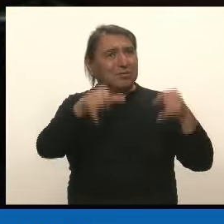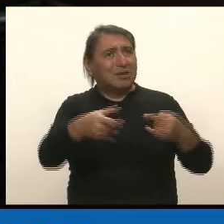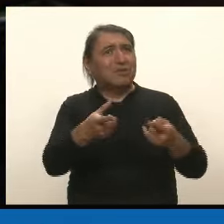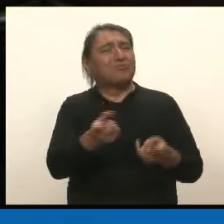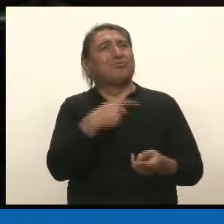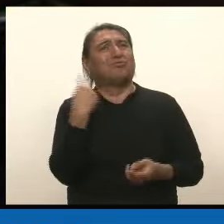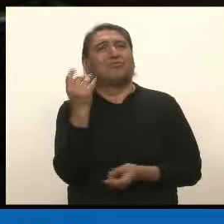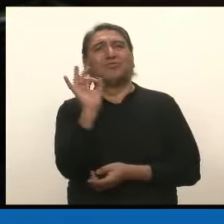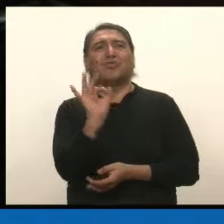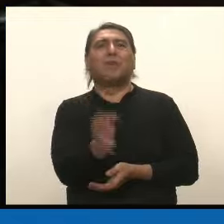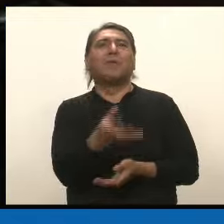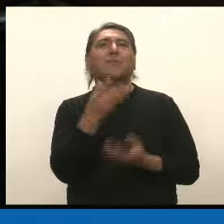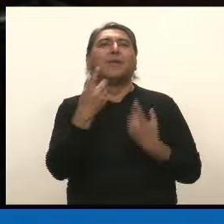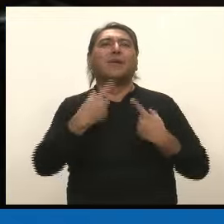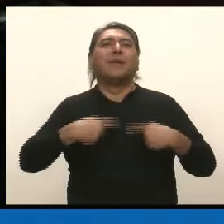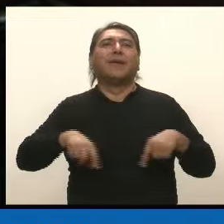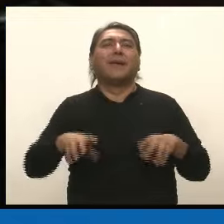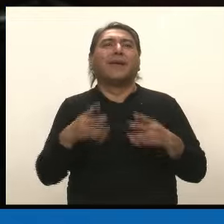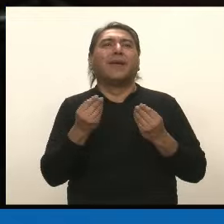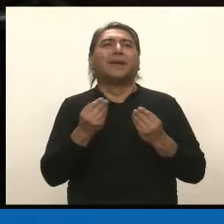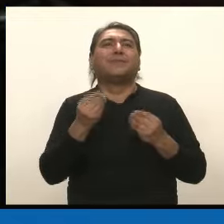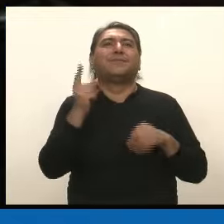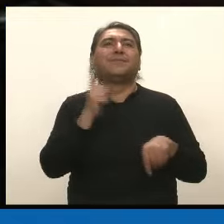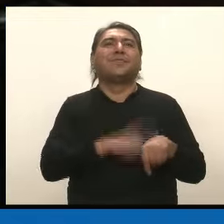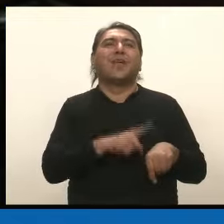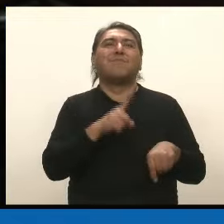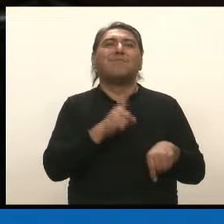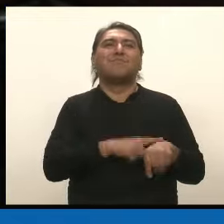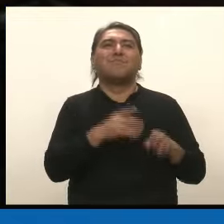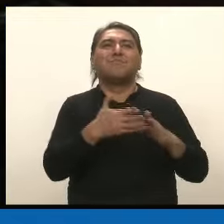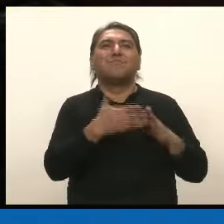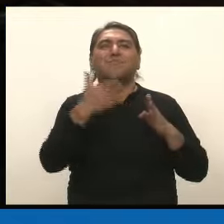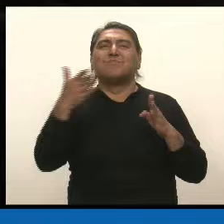sabemos que en tiempos